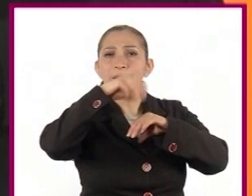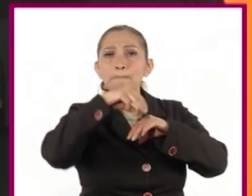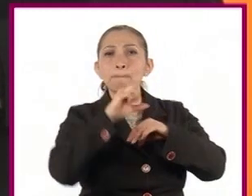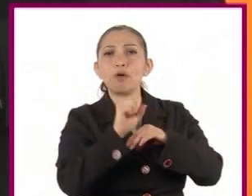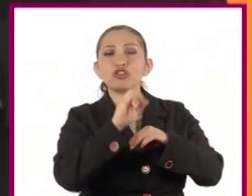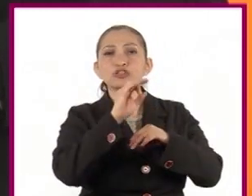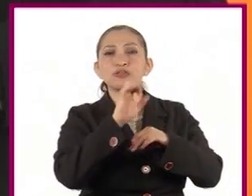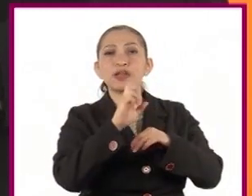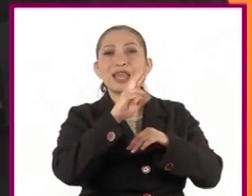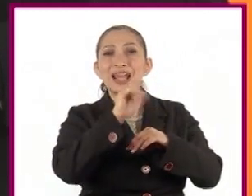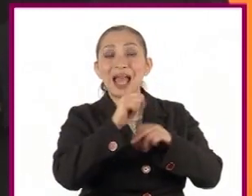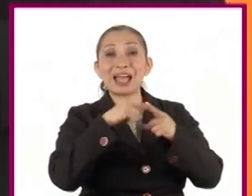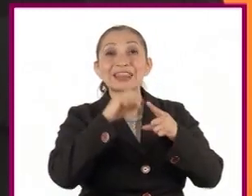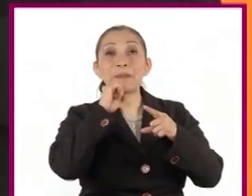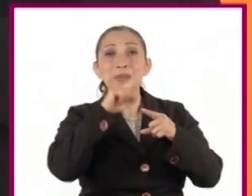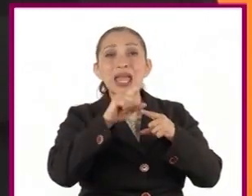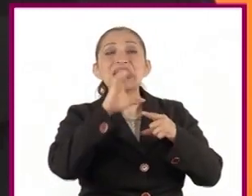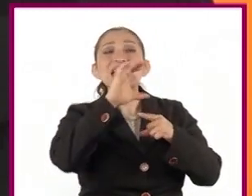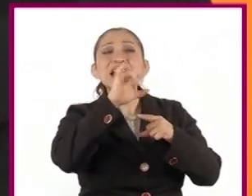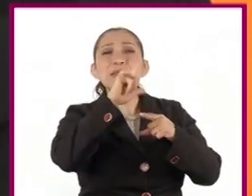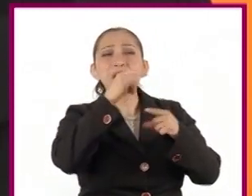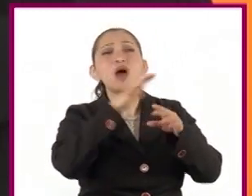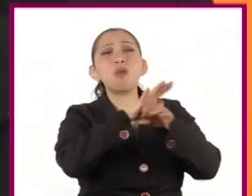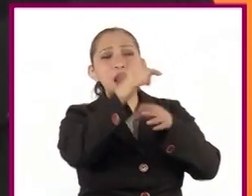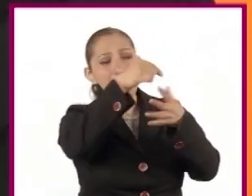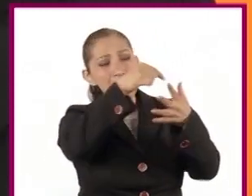los elementos y factores del clima.